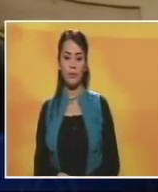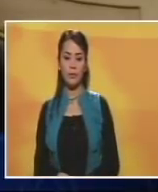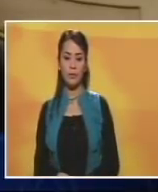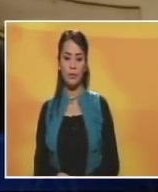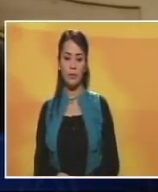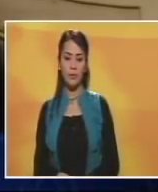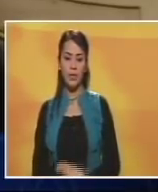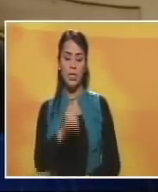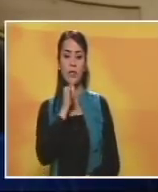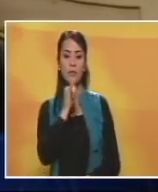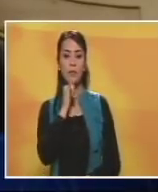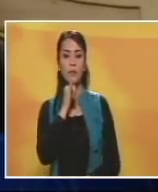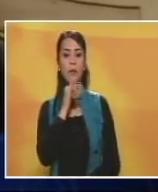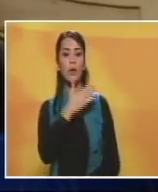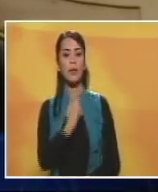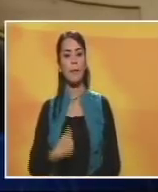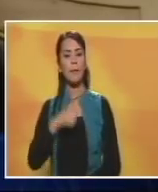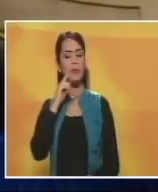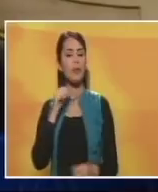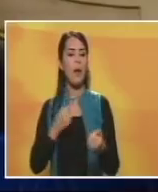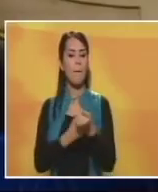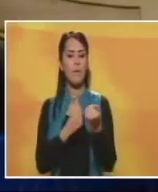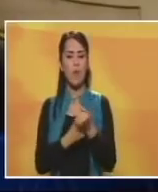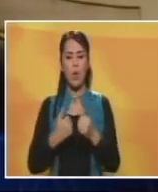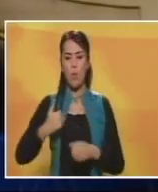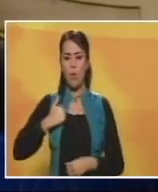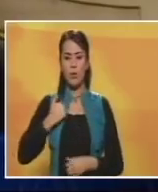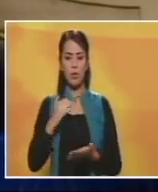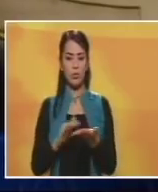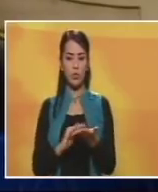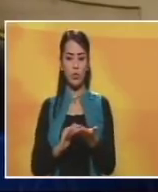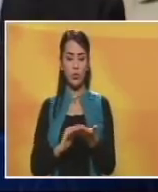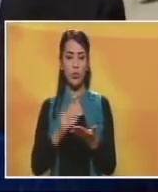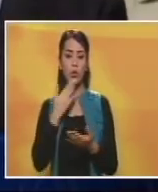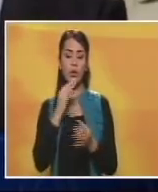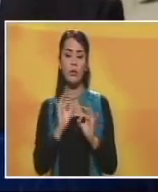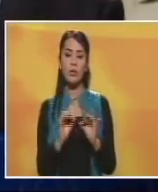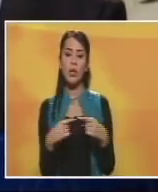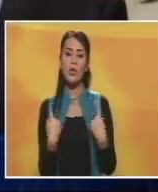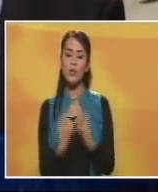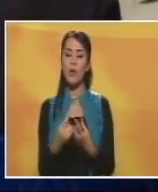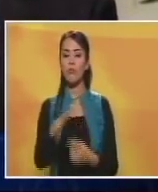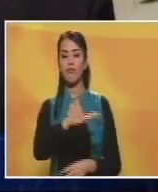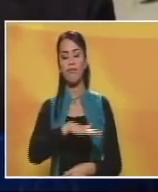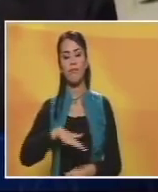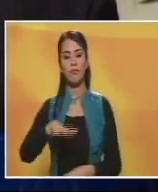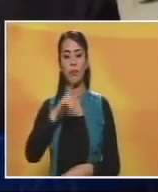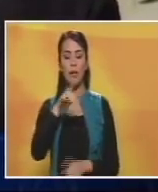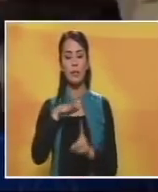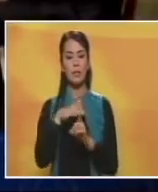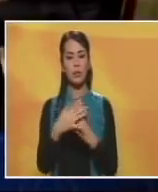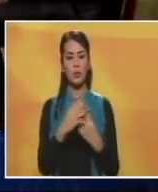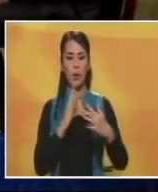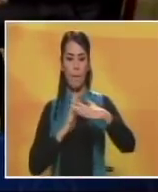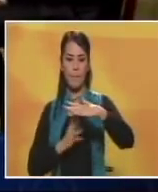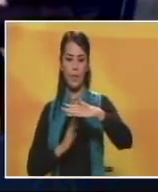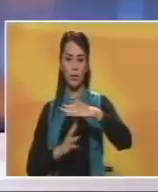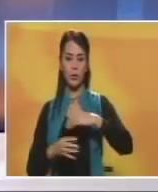Sánchez manifestó que su ejecutivo apoyará cualquier solución que se dé en el ámbito regional a esta situación